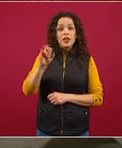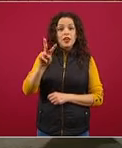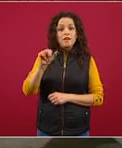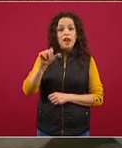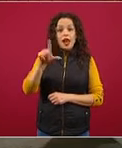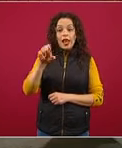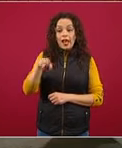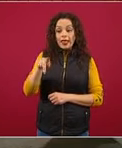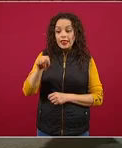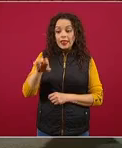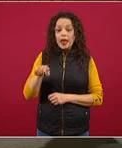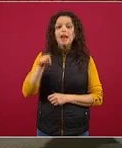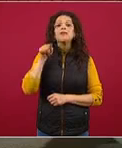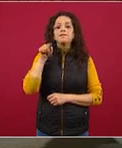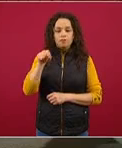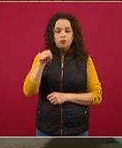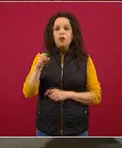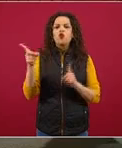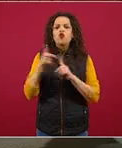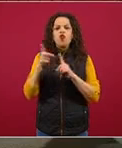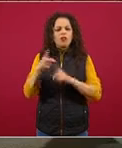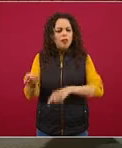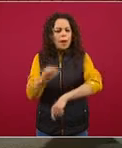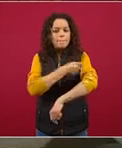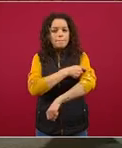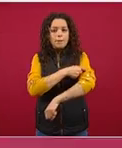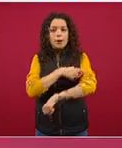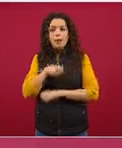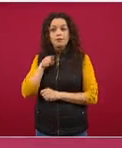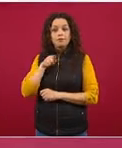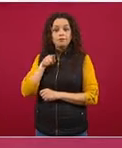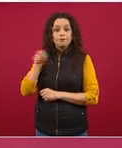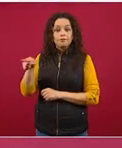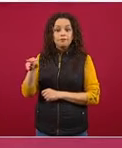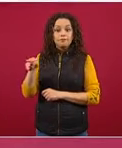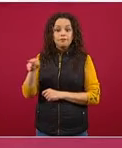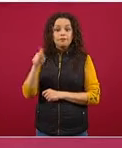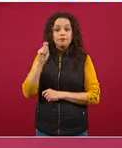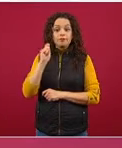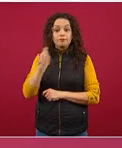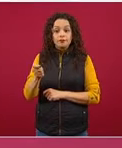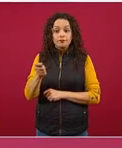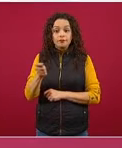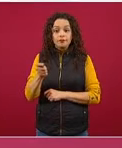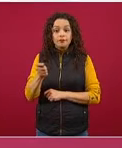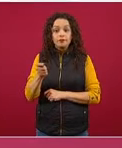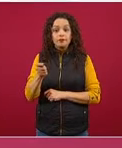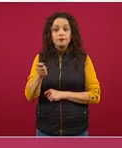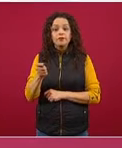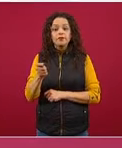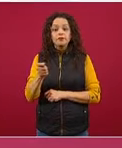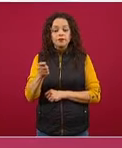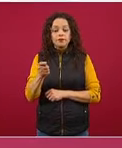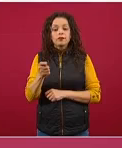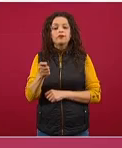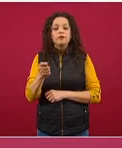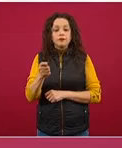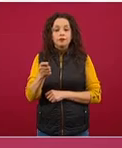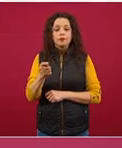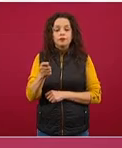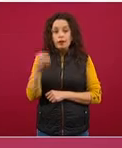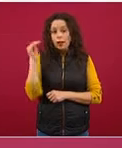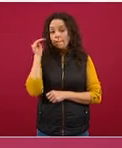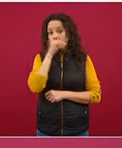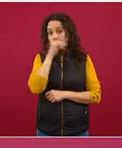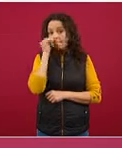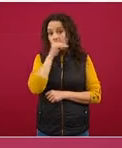es la vacuna que se aplica en el sector salud. Solamente en el sector salud debería estarse aplicando, y esta vacuna es gratuita